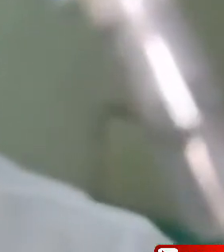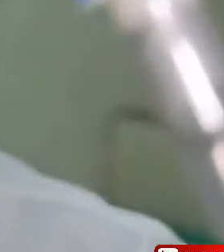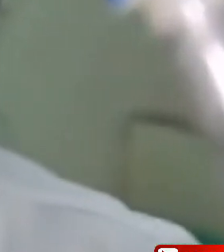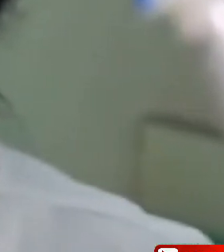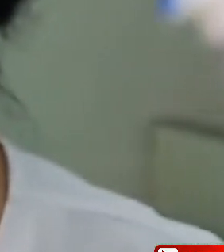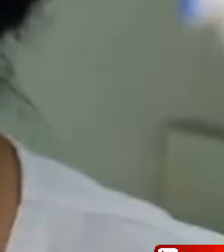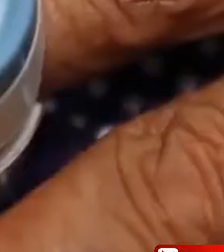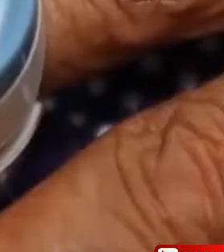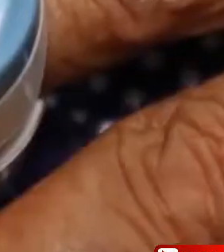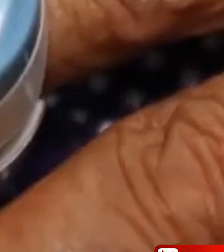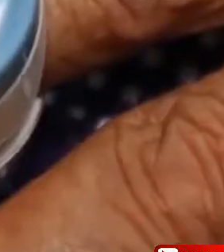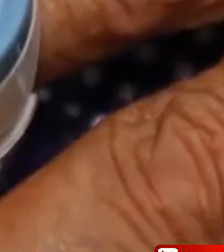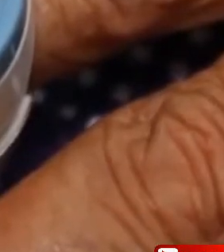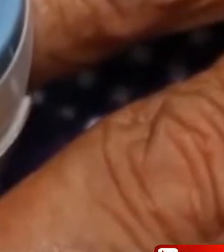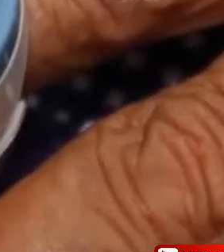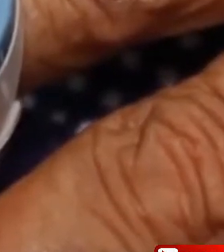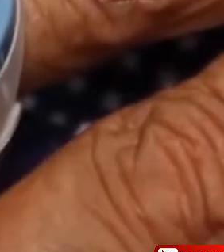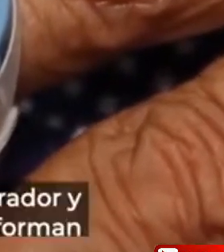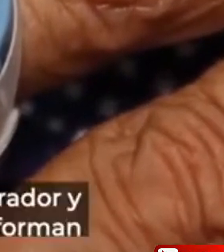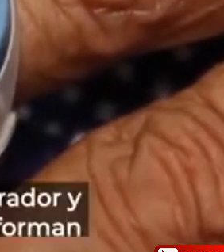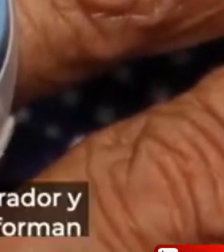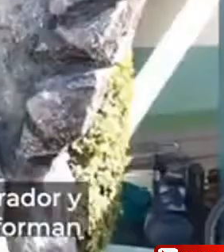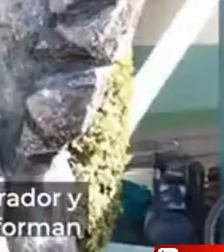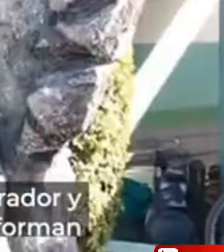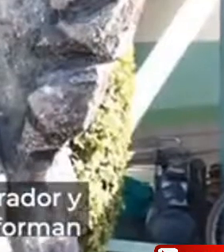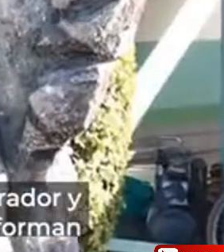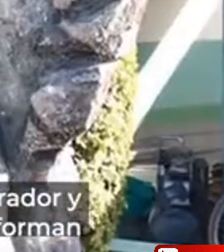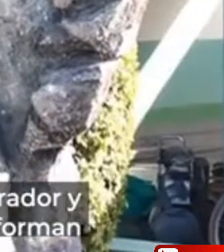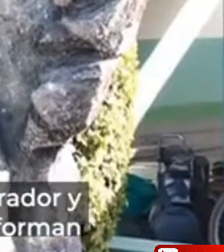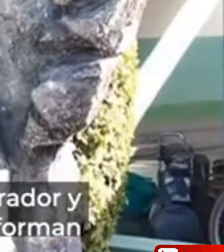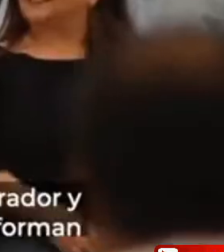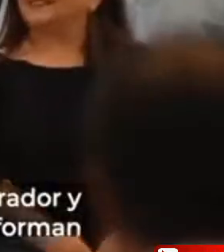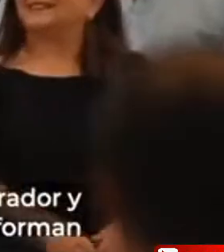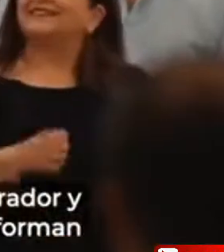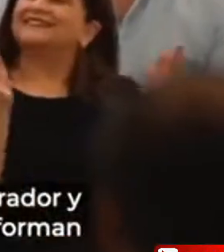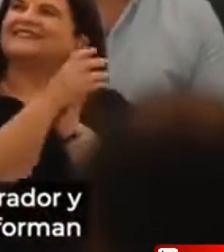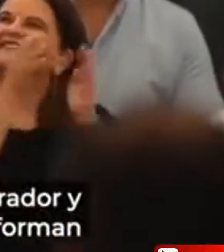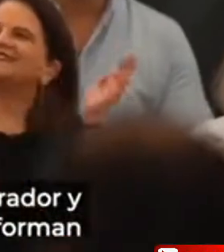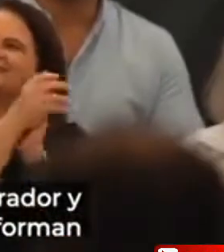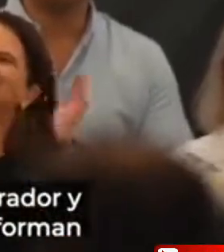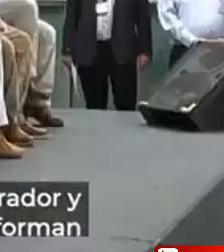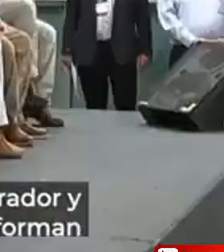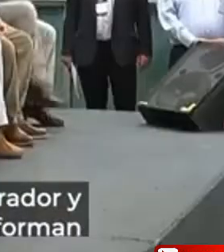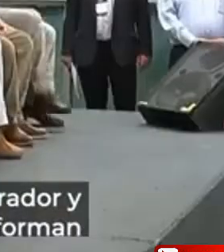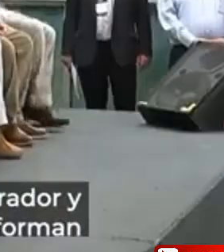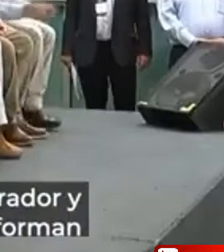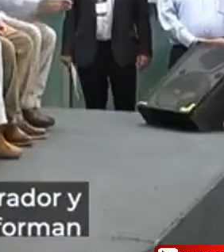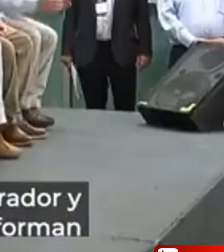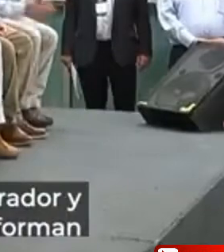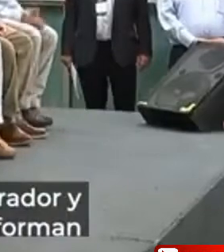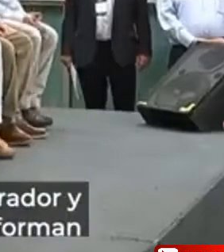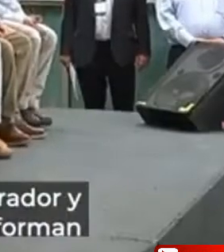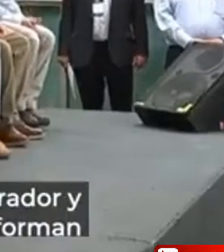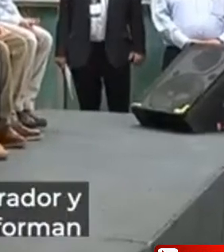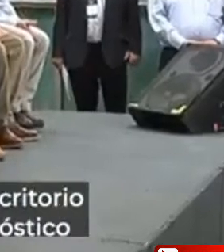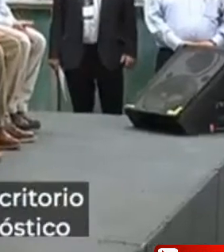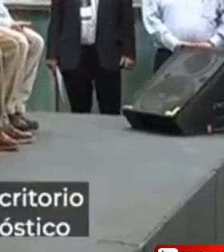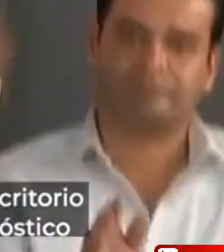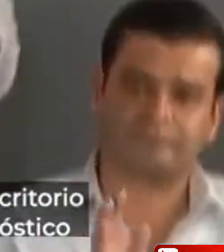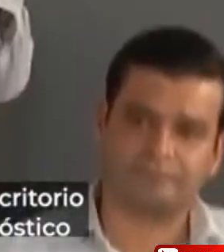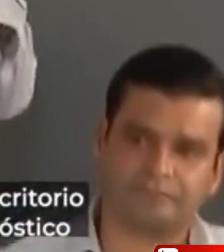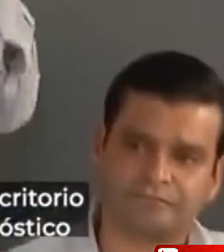este extraordinario programa. Junto al presidente Andrés Manuel López Obrador y los titulares de las instituciones